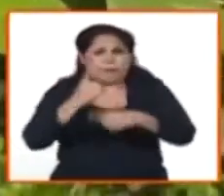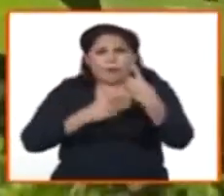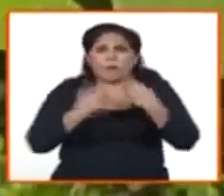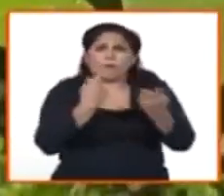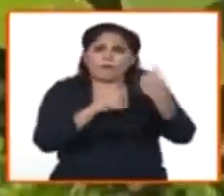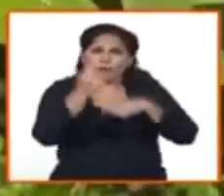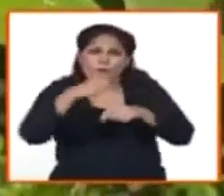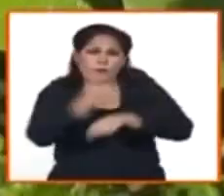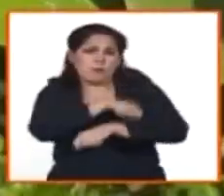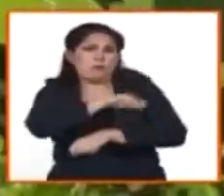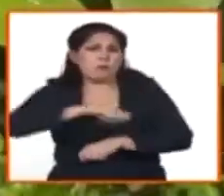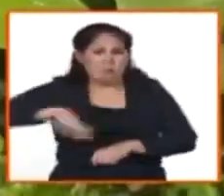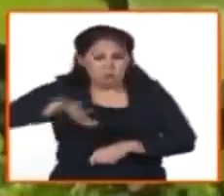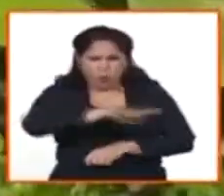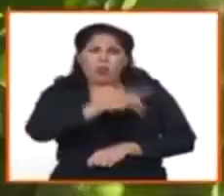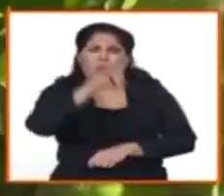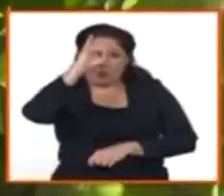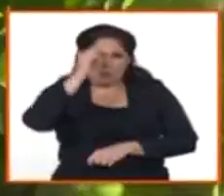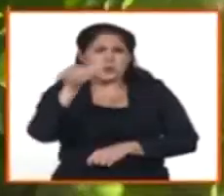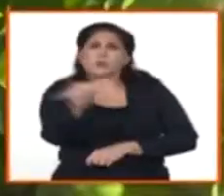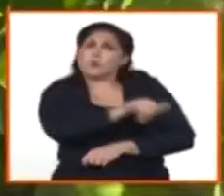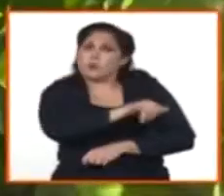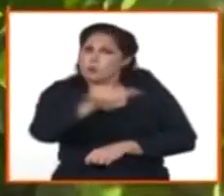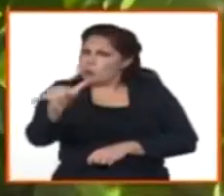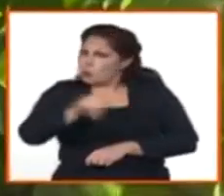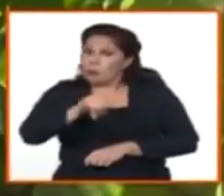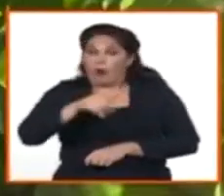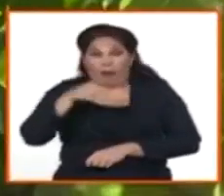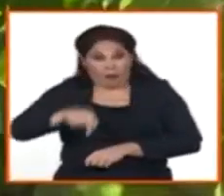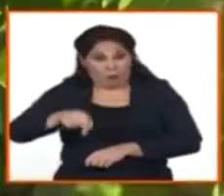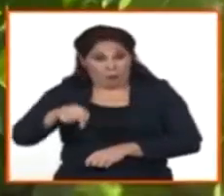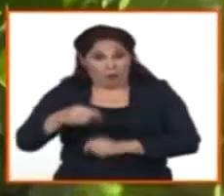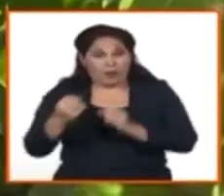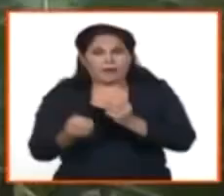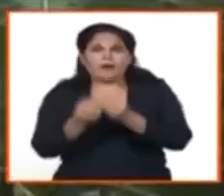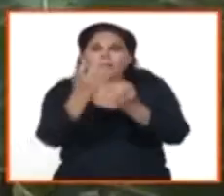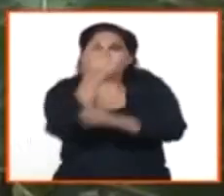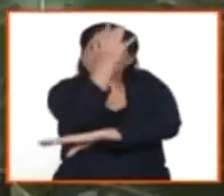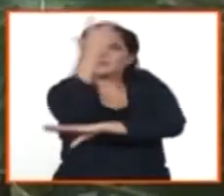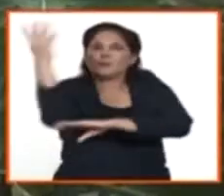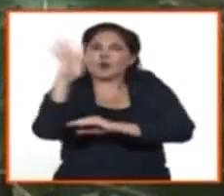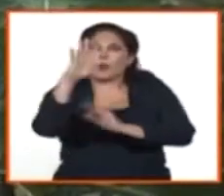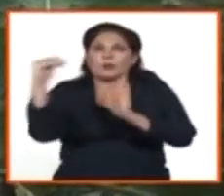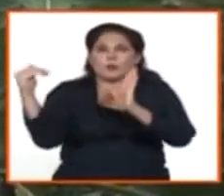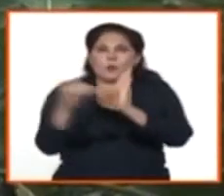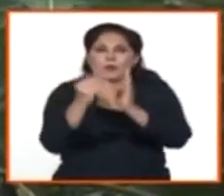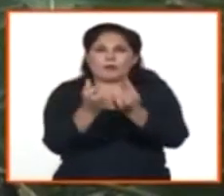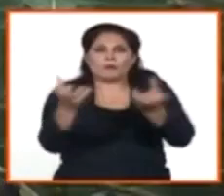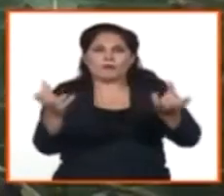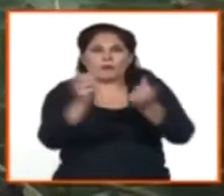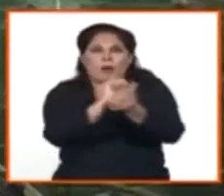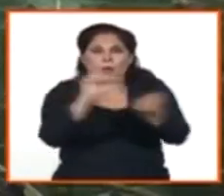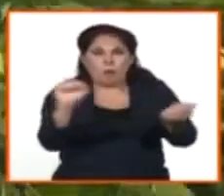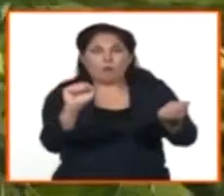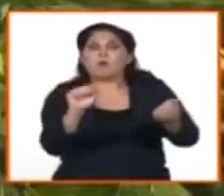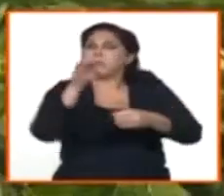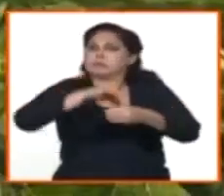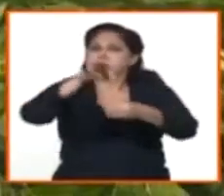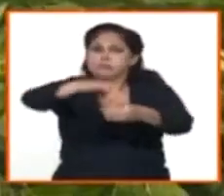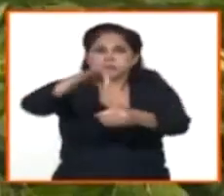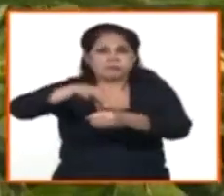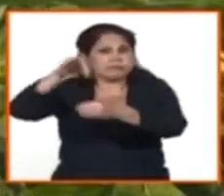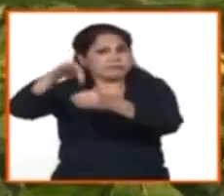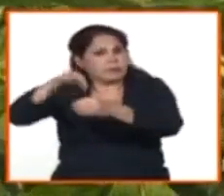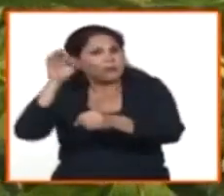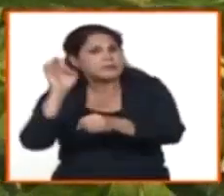parte, venta a la población directo. Ya tenemos 4.000 plantas de frutabomba sembradas ya, que ya están iniciando